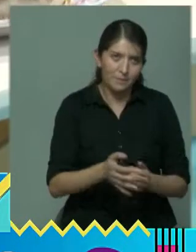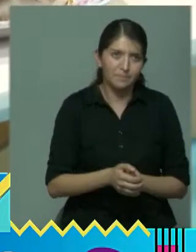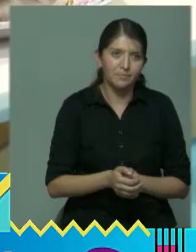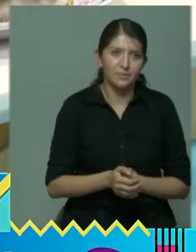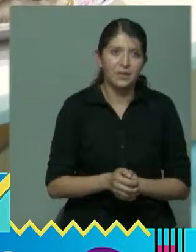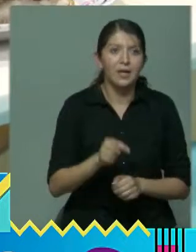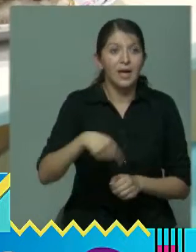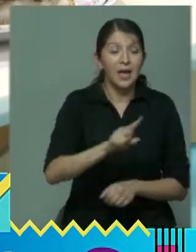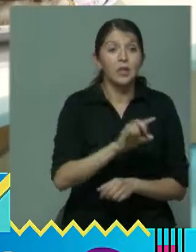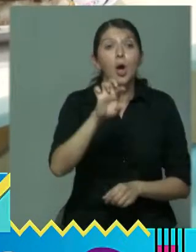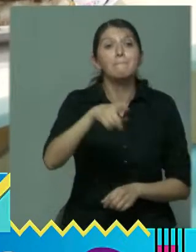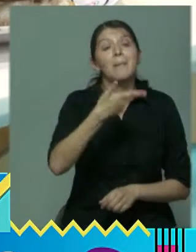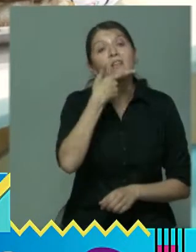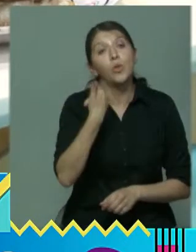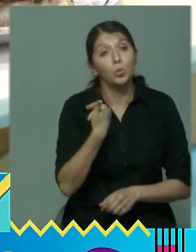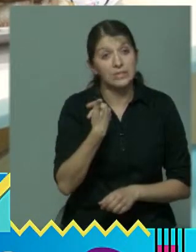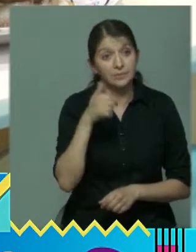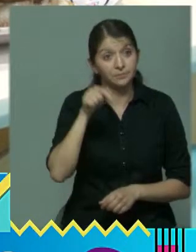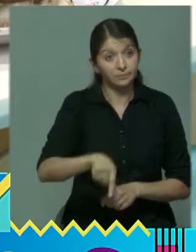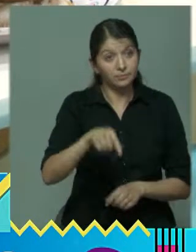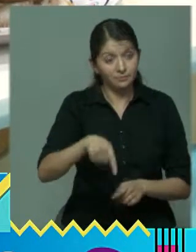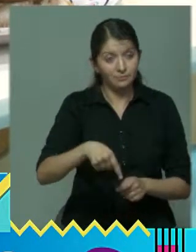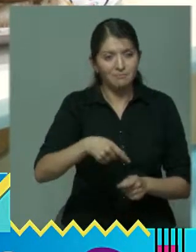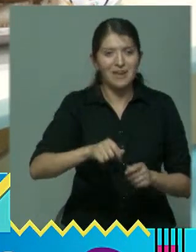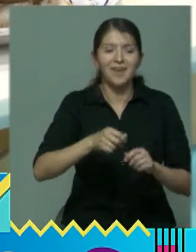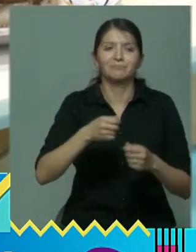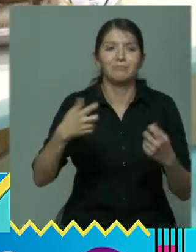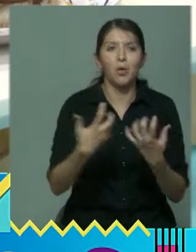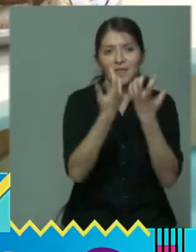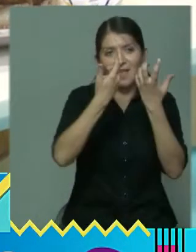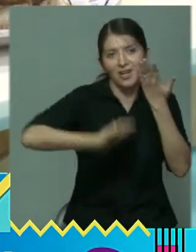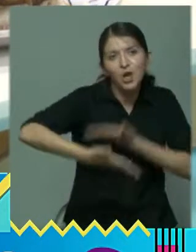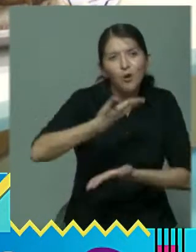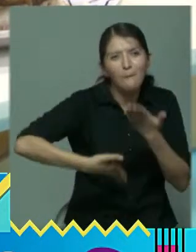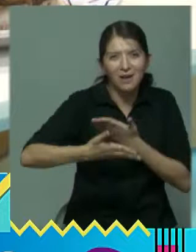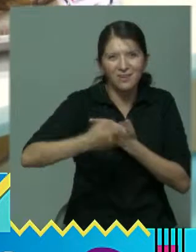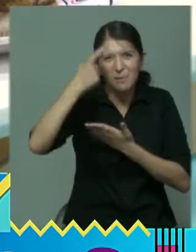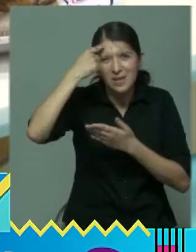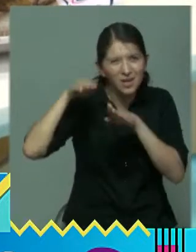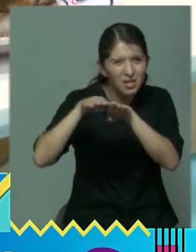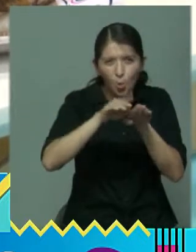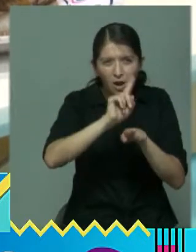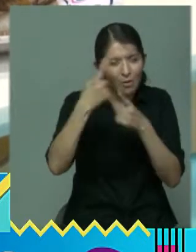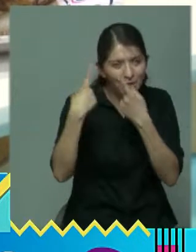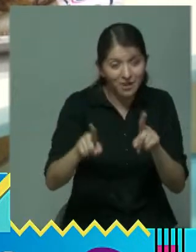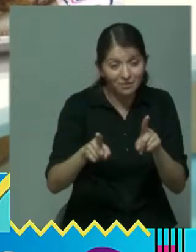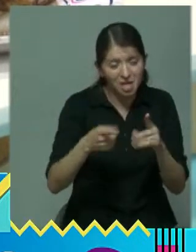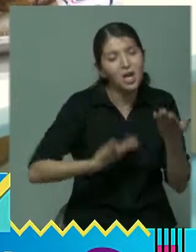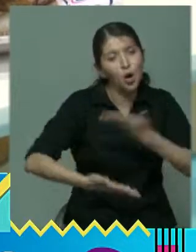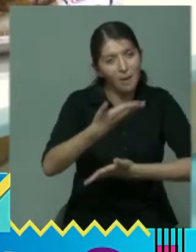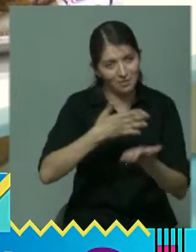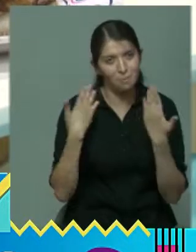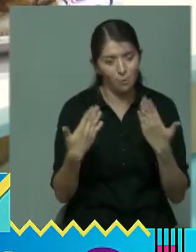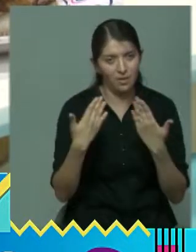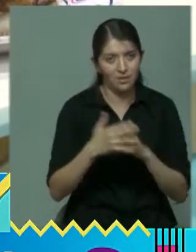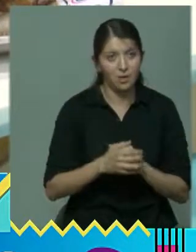dulce para compartir y brindar con quienes piensan distinto a vos, ¿sí? Bien, No es algo que nos tenga que que separar, sino al contrario. Así que bueno, una buena